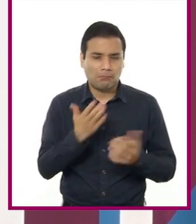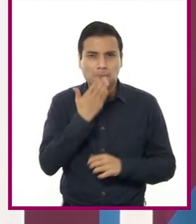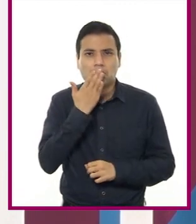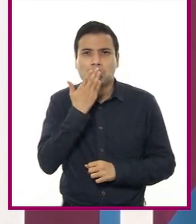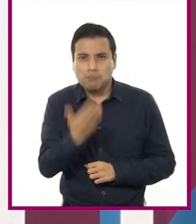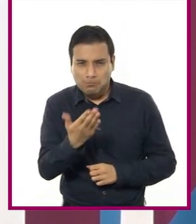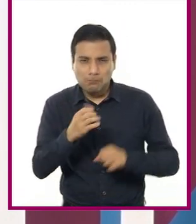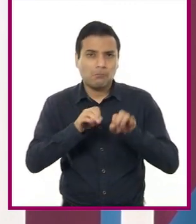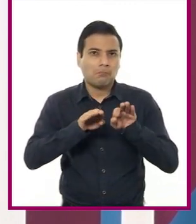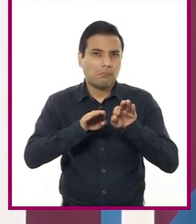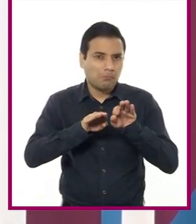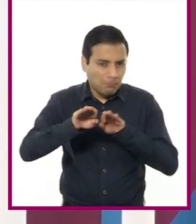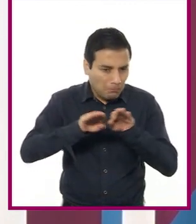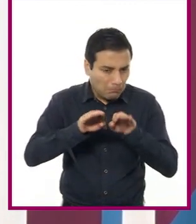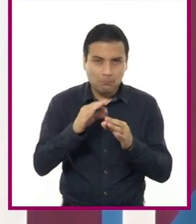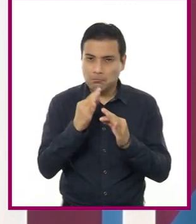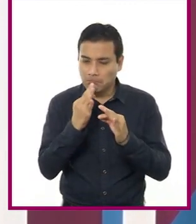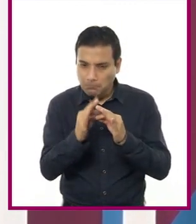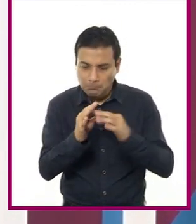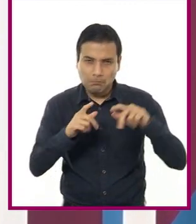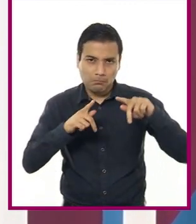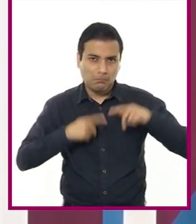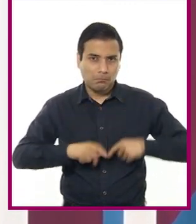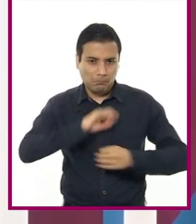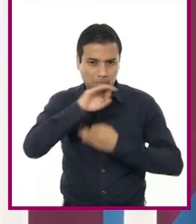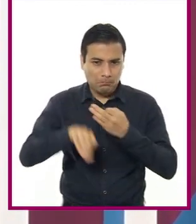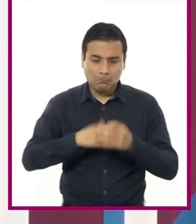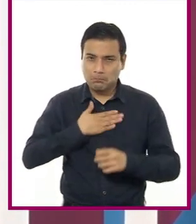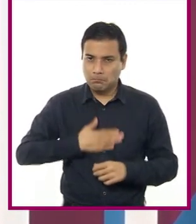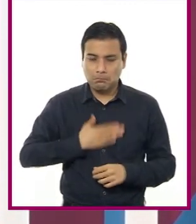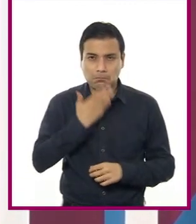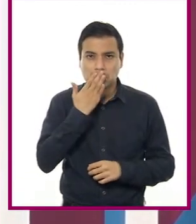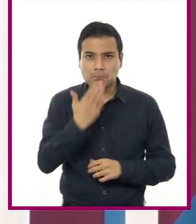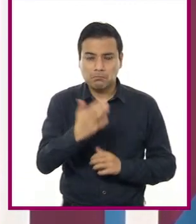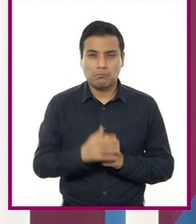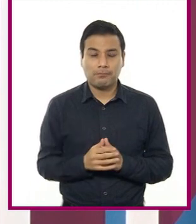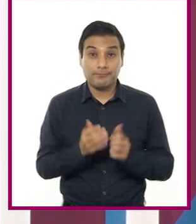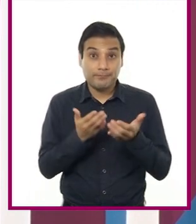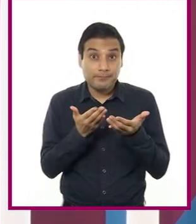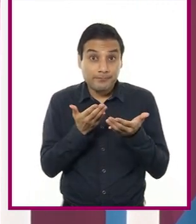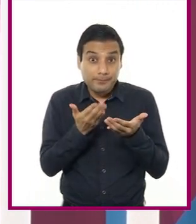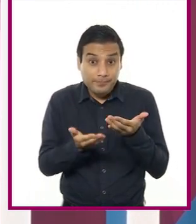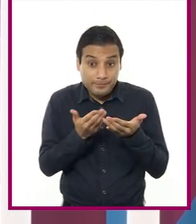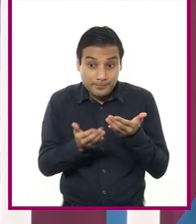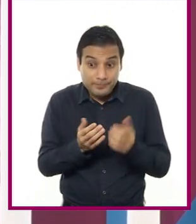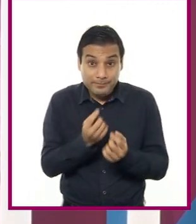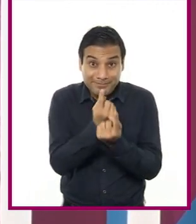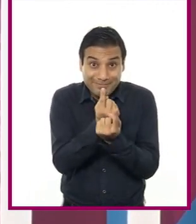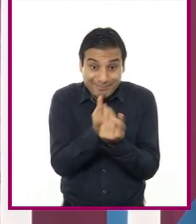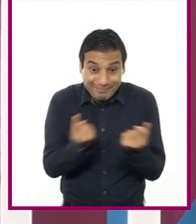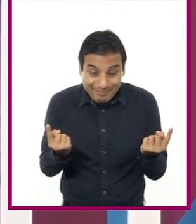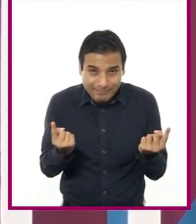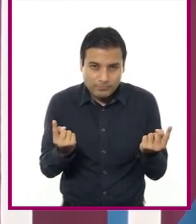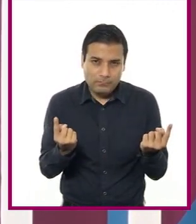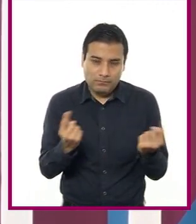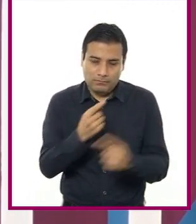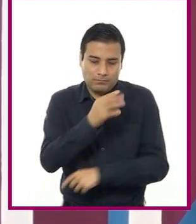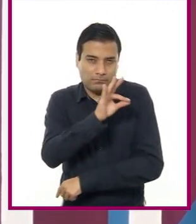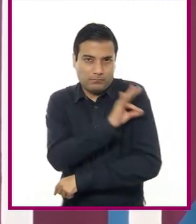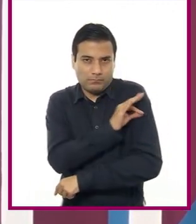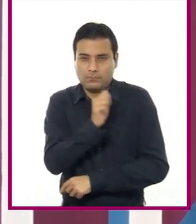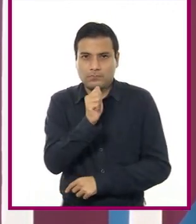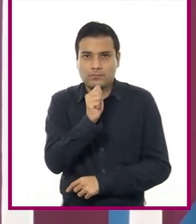con imparcialidad, porque aunque por ahora no toma en cuenta a la población menor de 18 años,